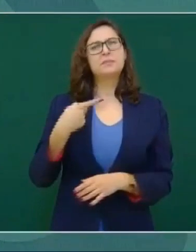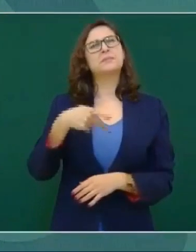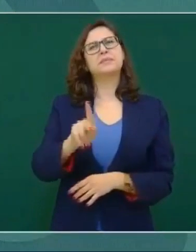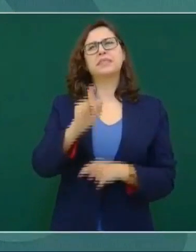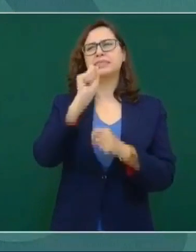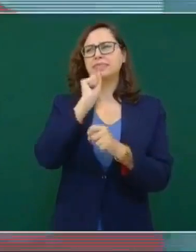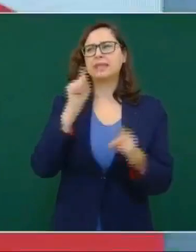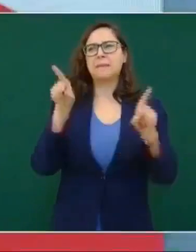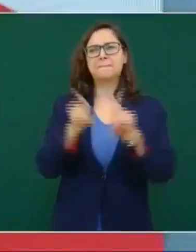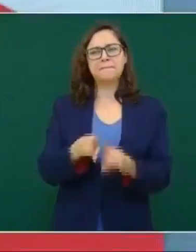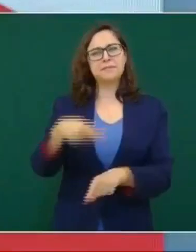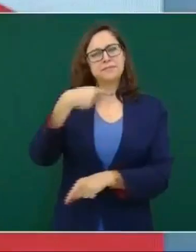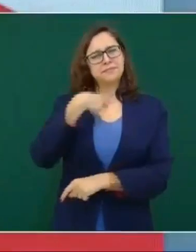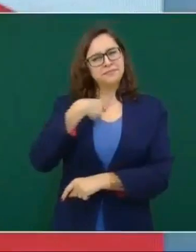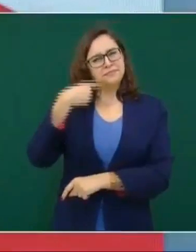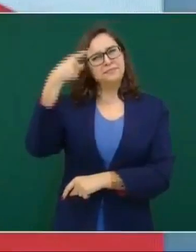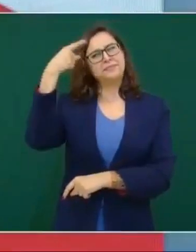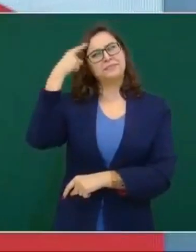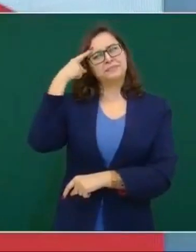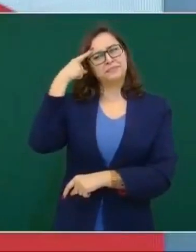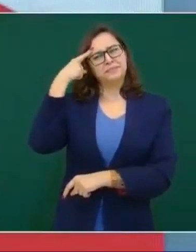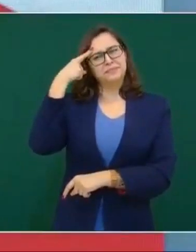de que mentir así,